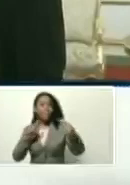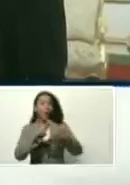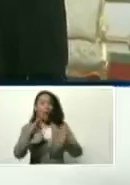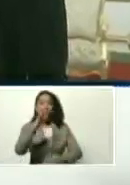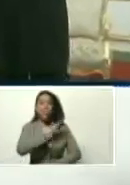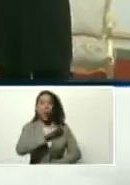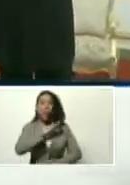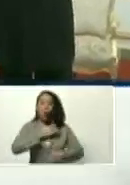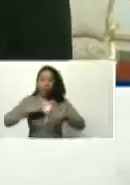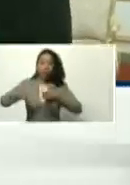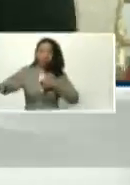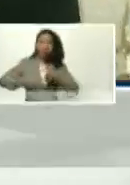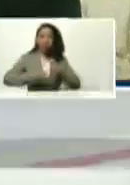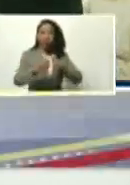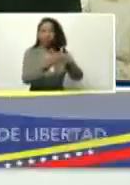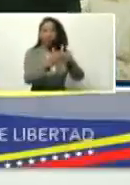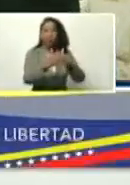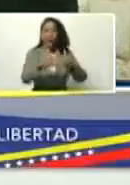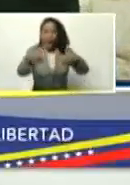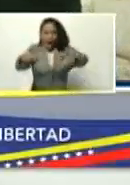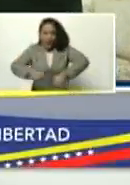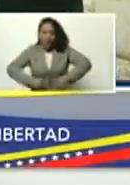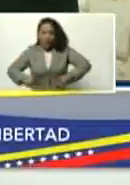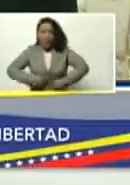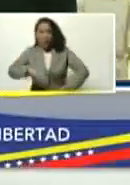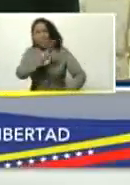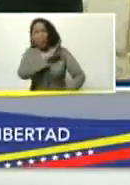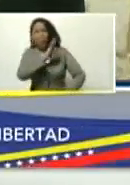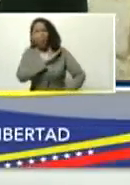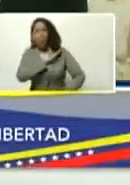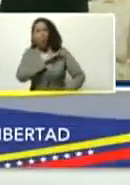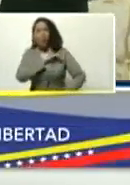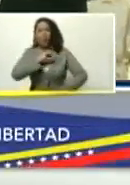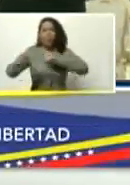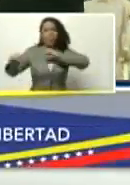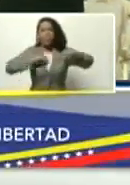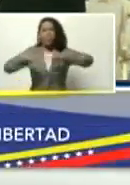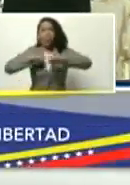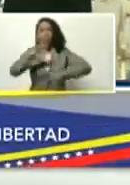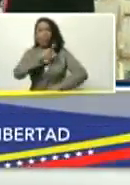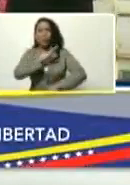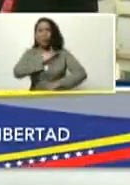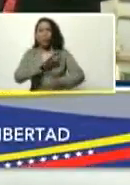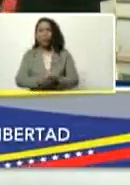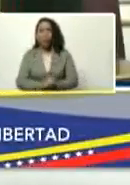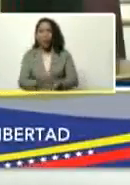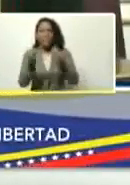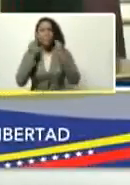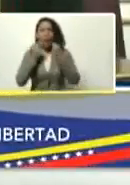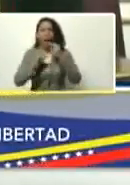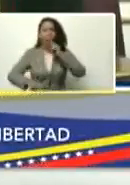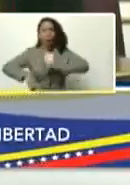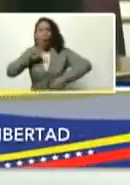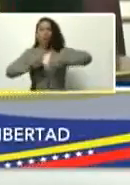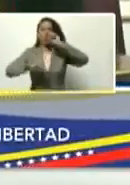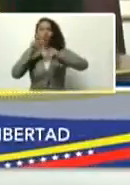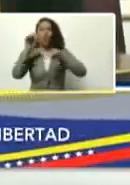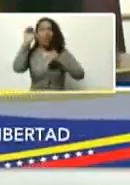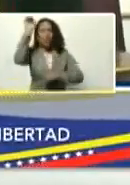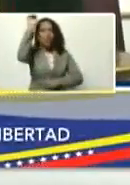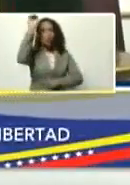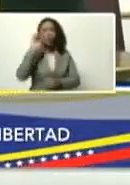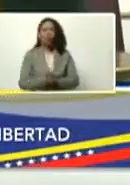propio camino, con esfuerzo propio y con motores propios, para construir su